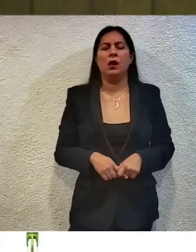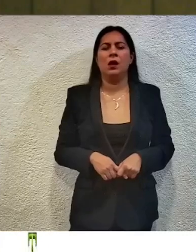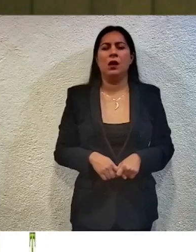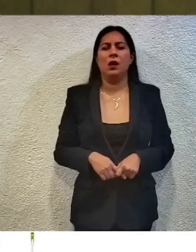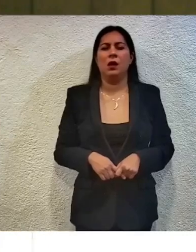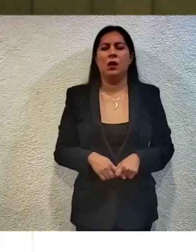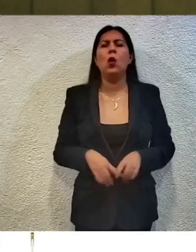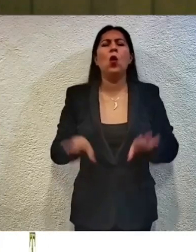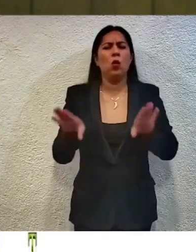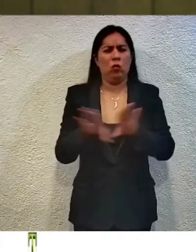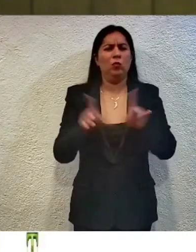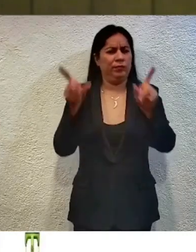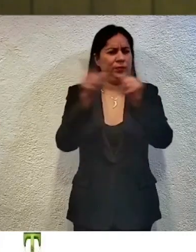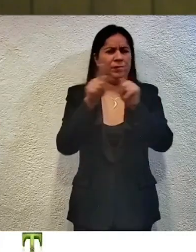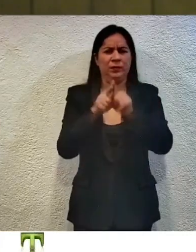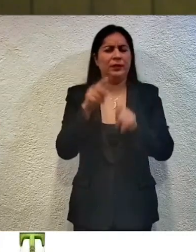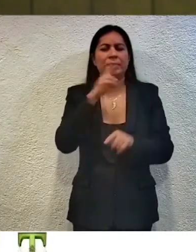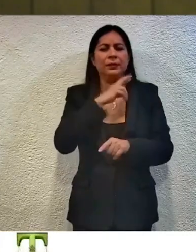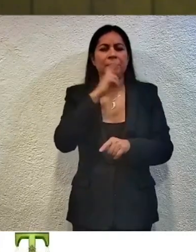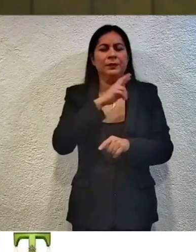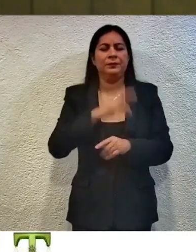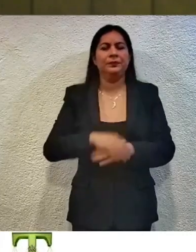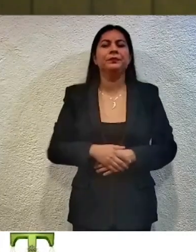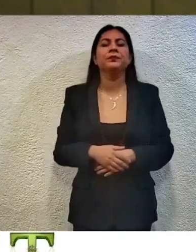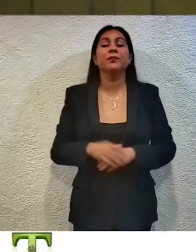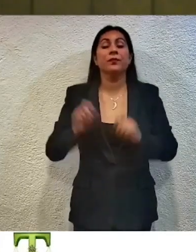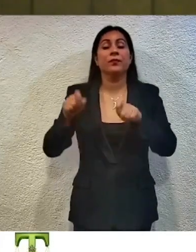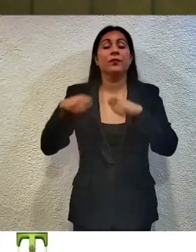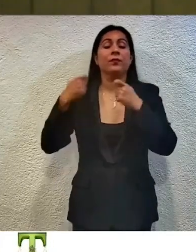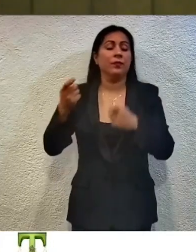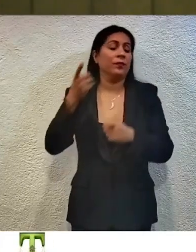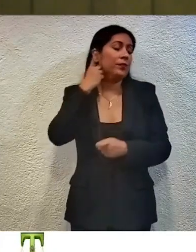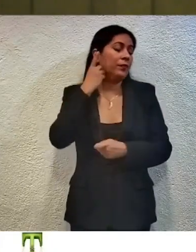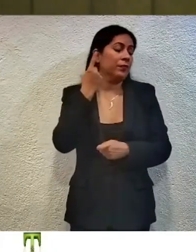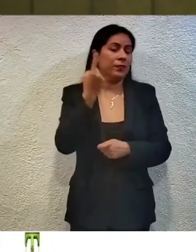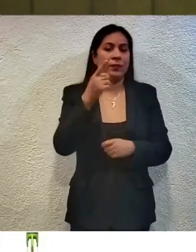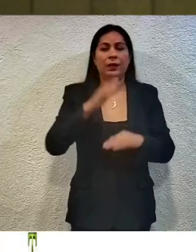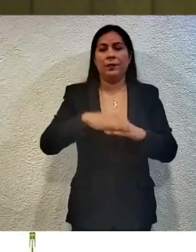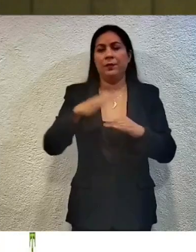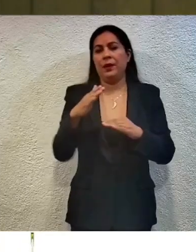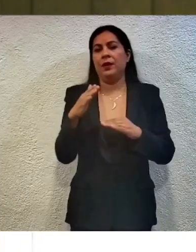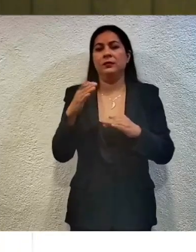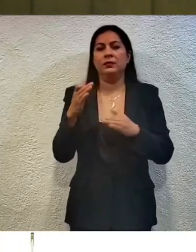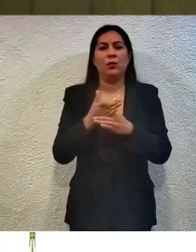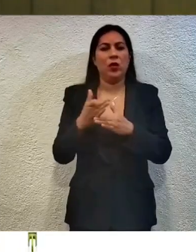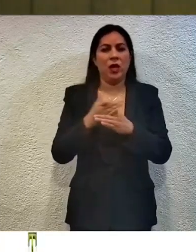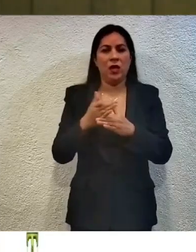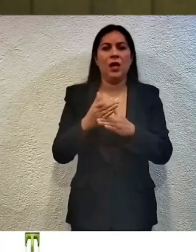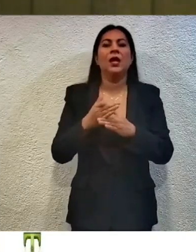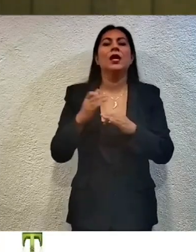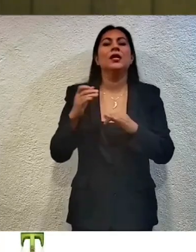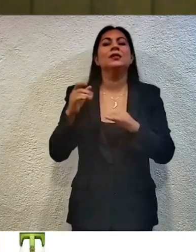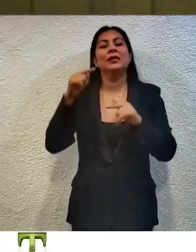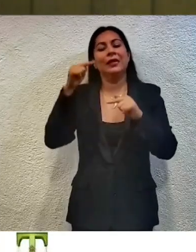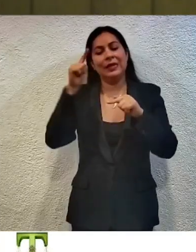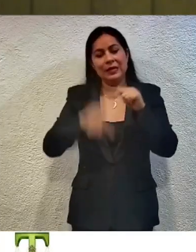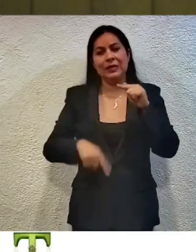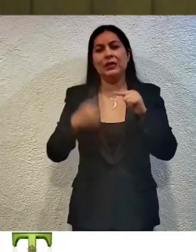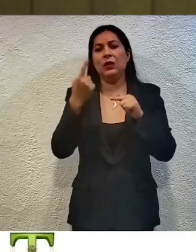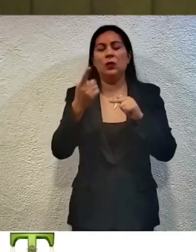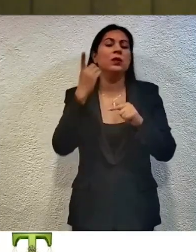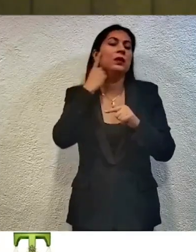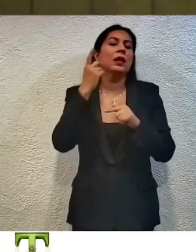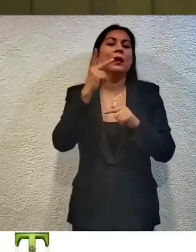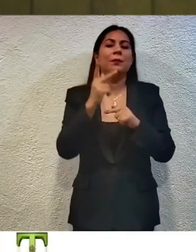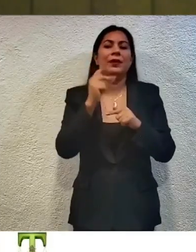o como conclusiones, rápidamente, se le asigna una diputación más al partido Morena y se le resta una diputación al